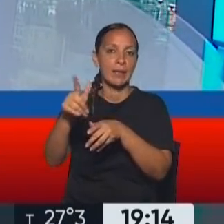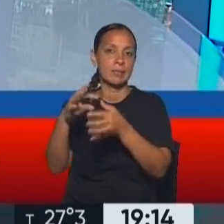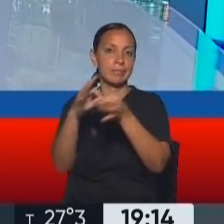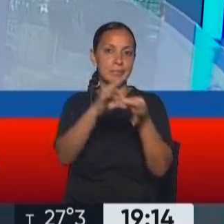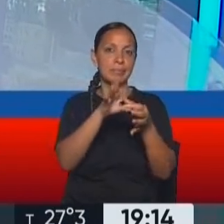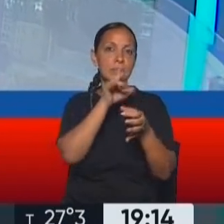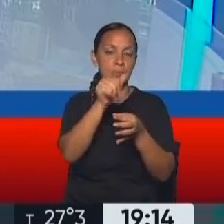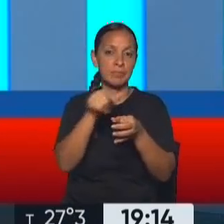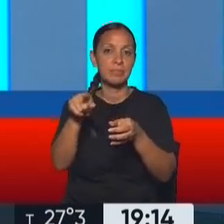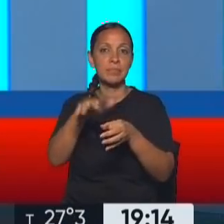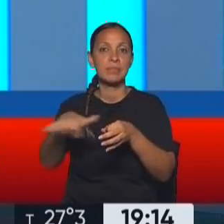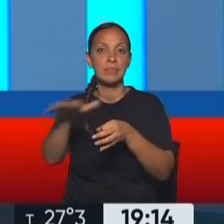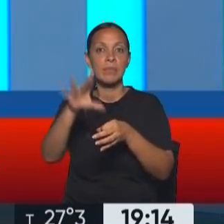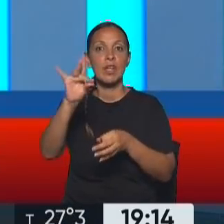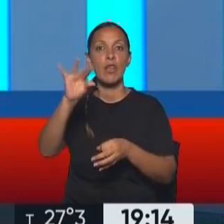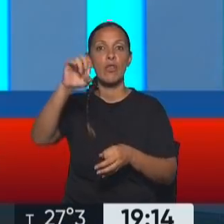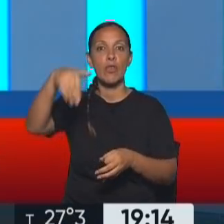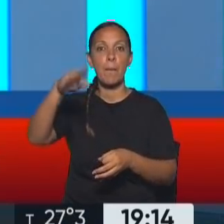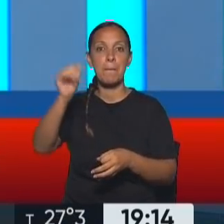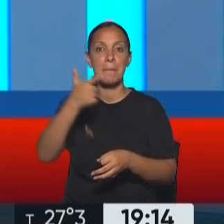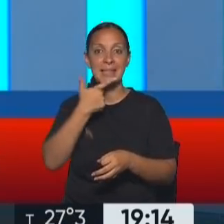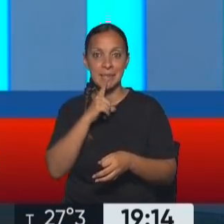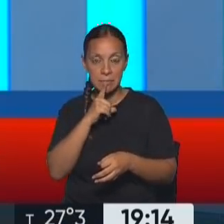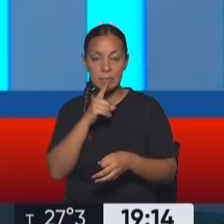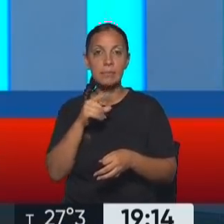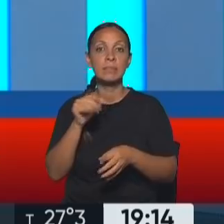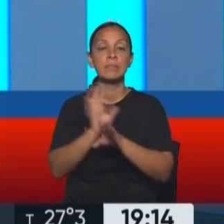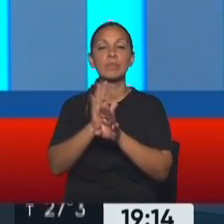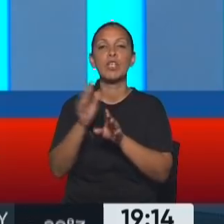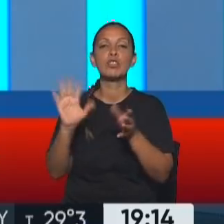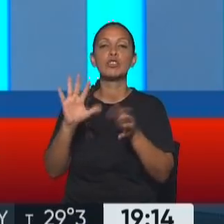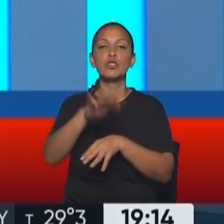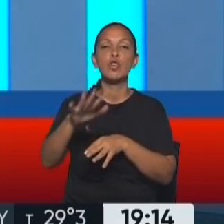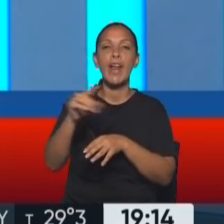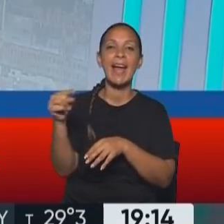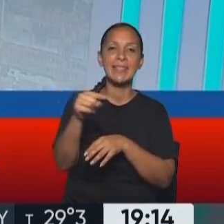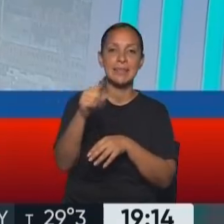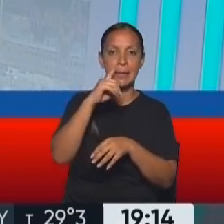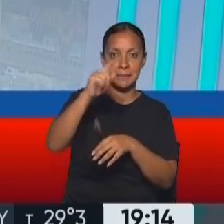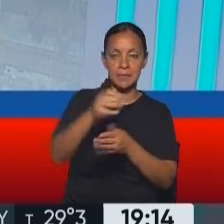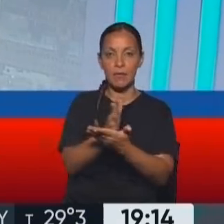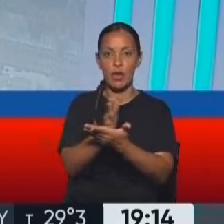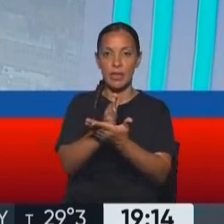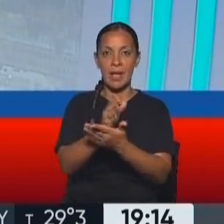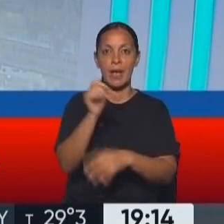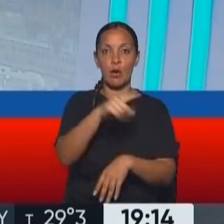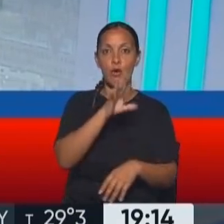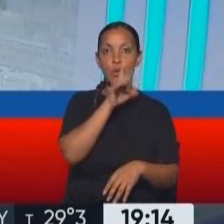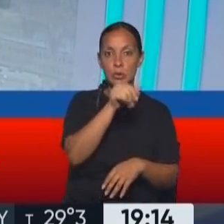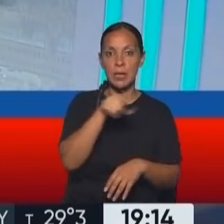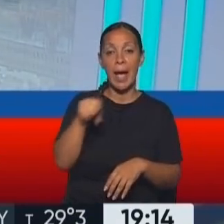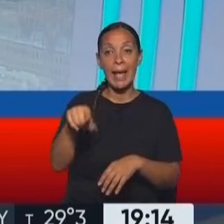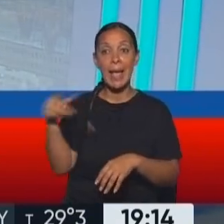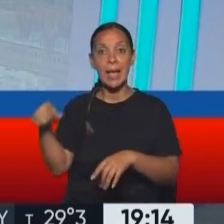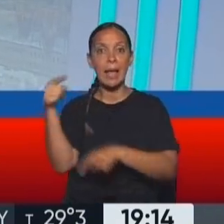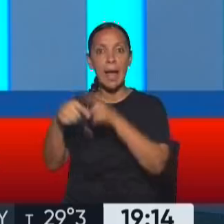son la región del Donbass, es decir, el este de Ucrania, es decir, la zona fronteriza con Rusia. Bueno, estos son los